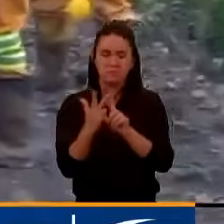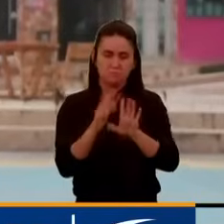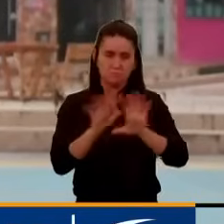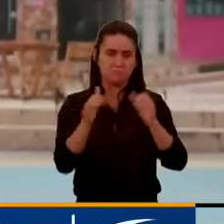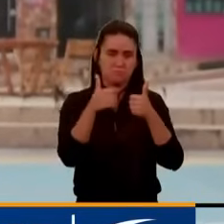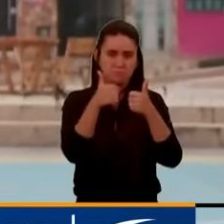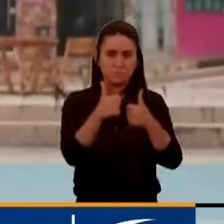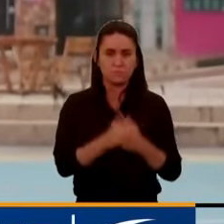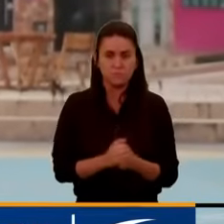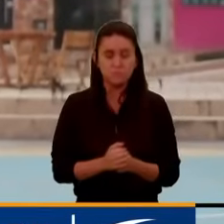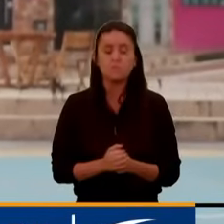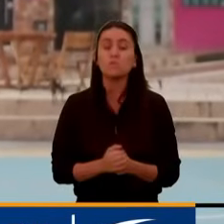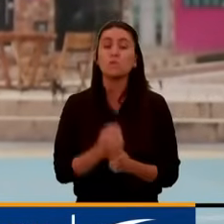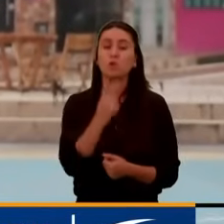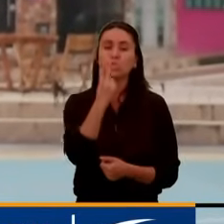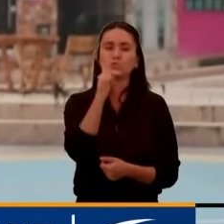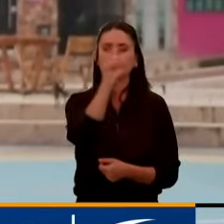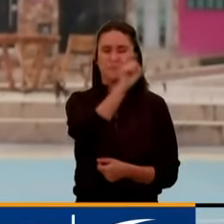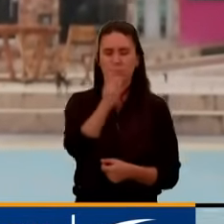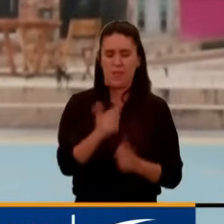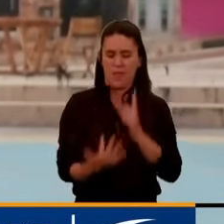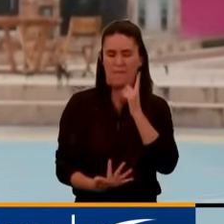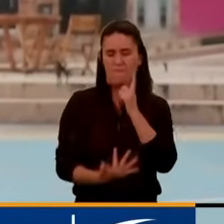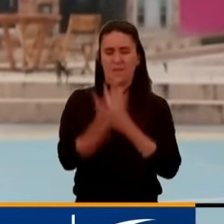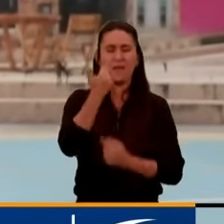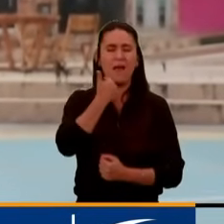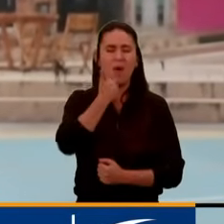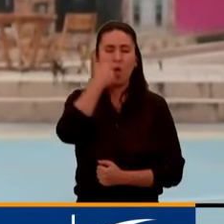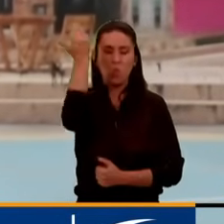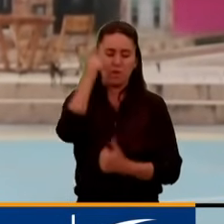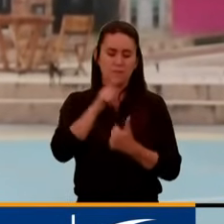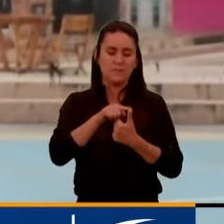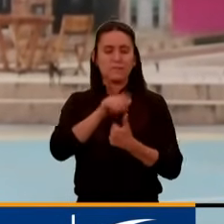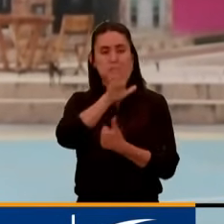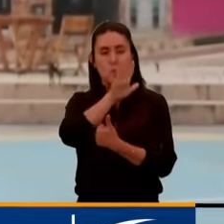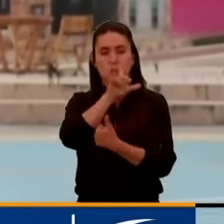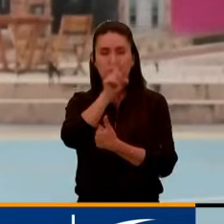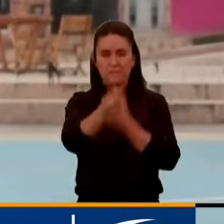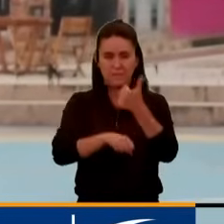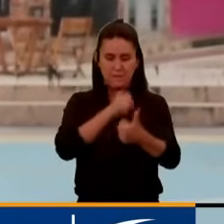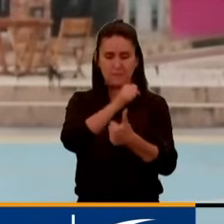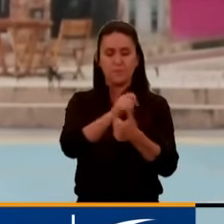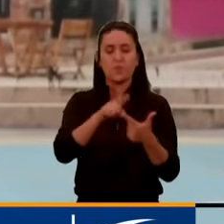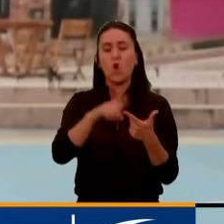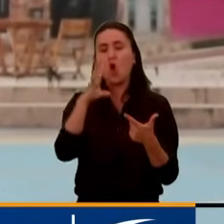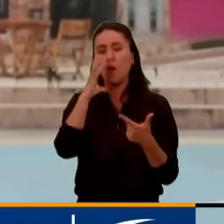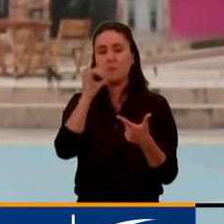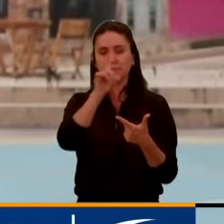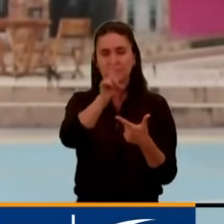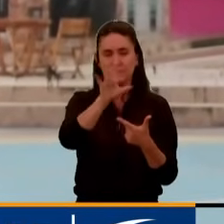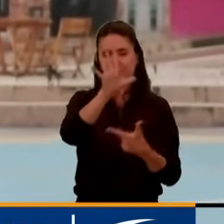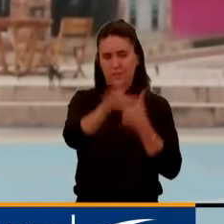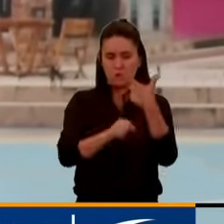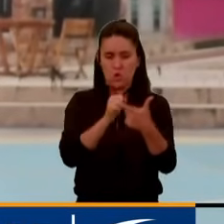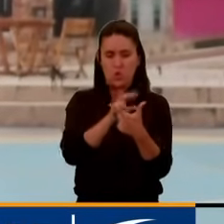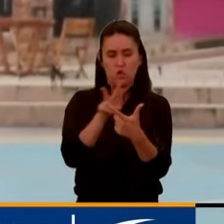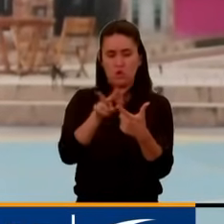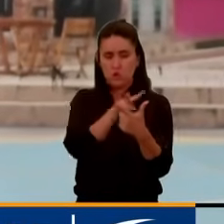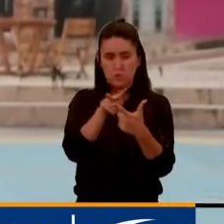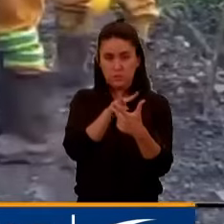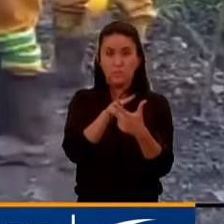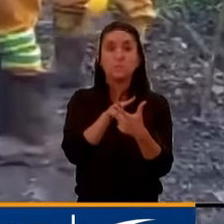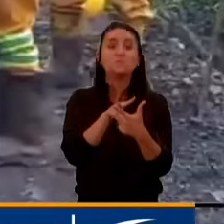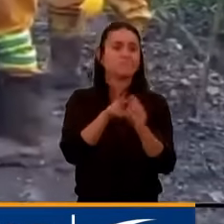Resultaron afectadas 2 personas adultas, una señora de 56 años, un señor de 65 años, donde los cuales